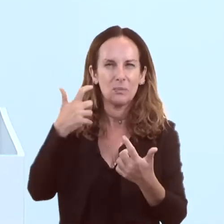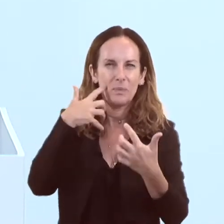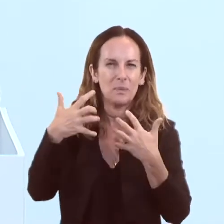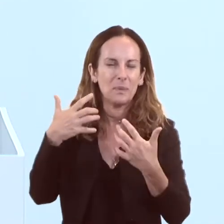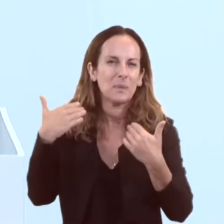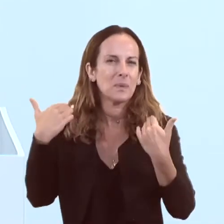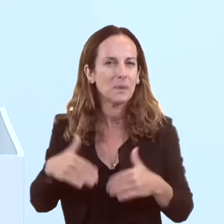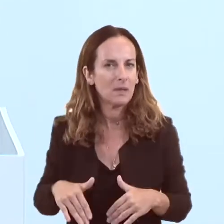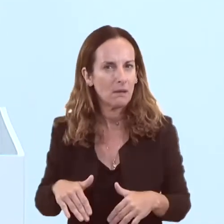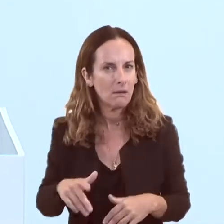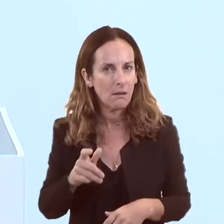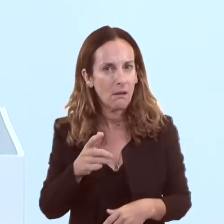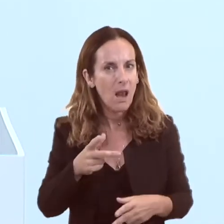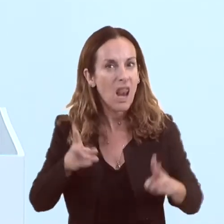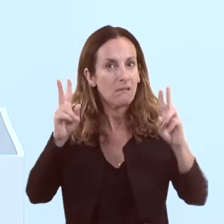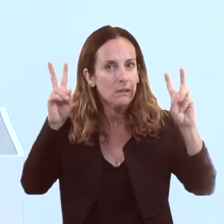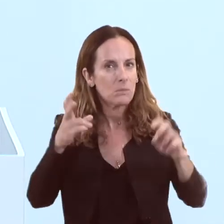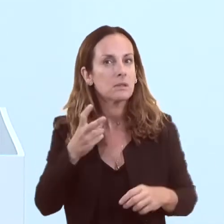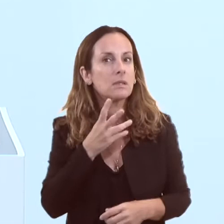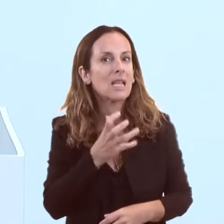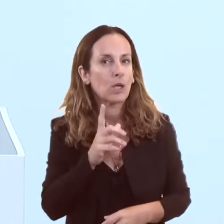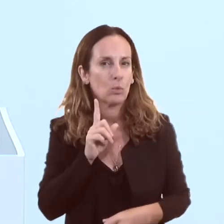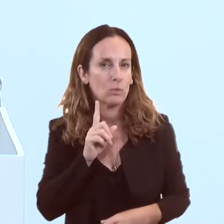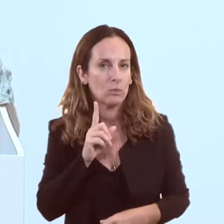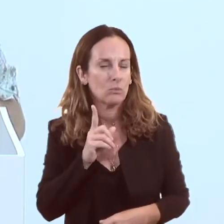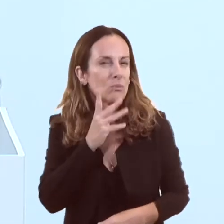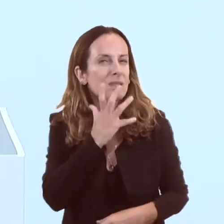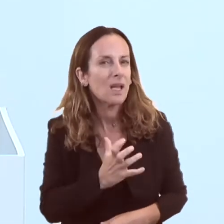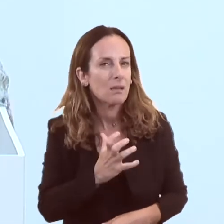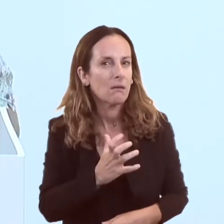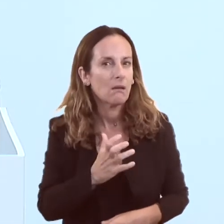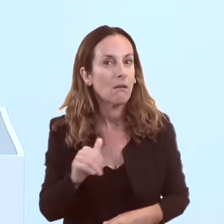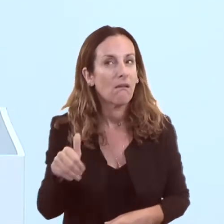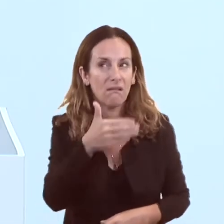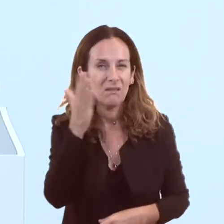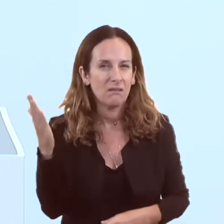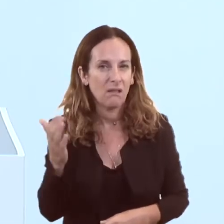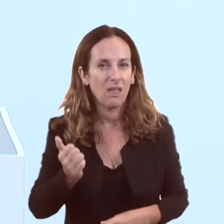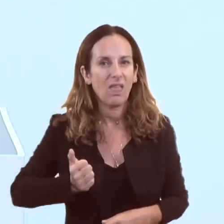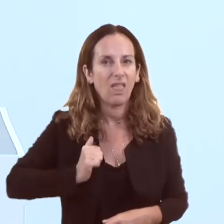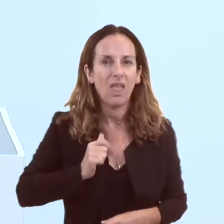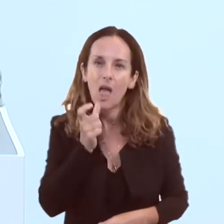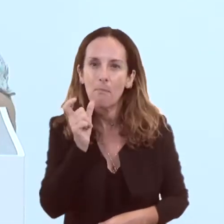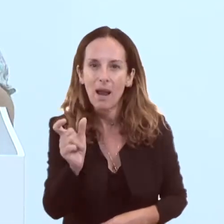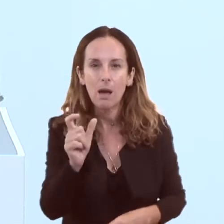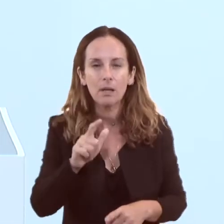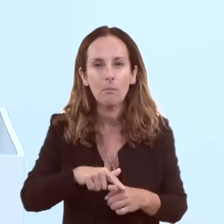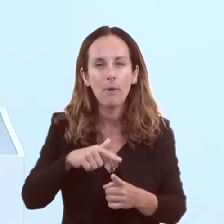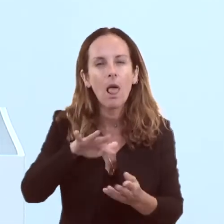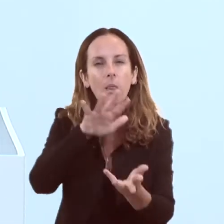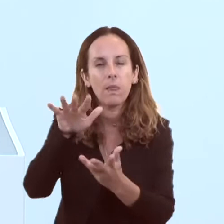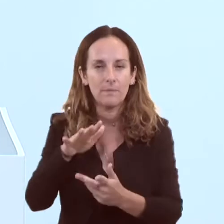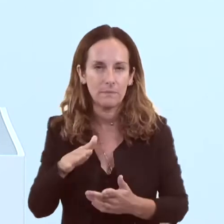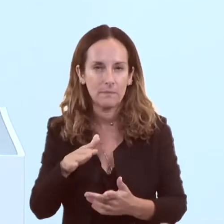de y como de eslogan de partido y esto yo creo que he sentido la necesidad de